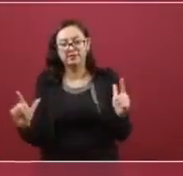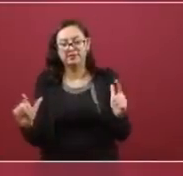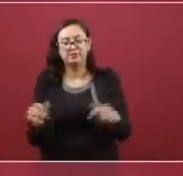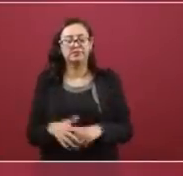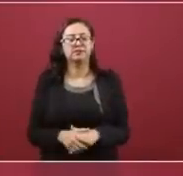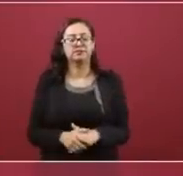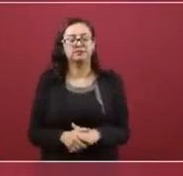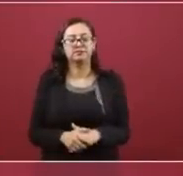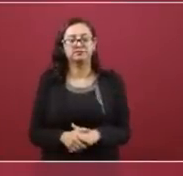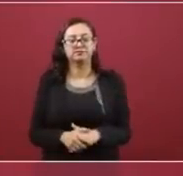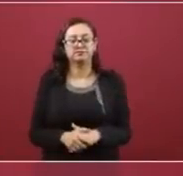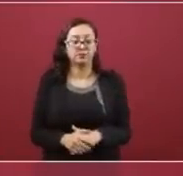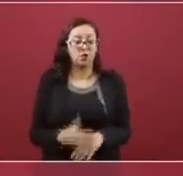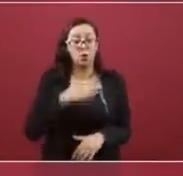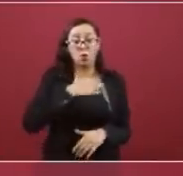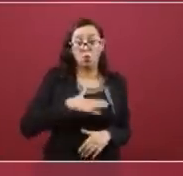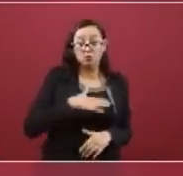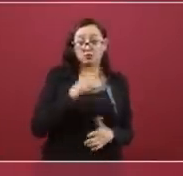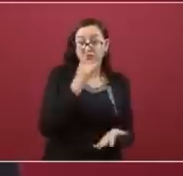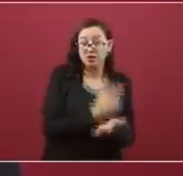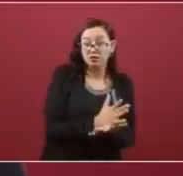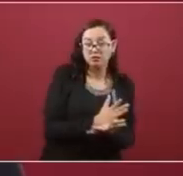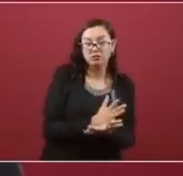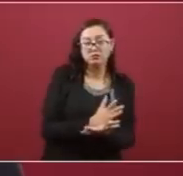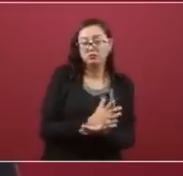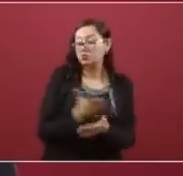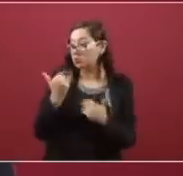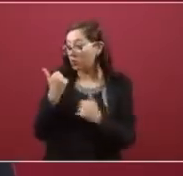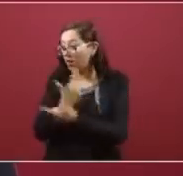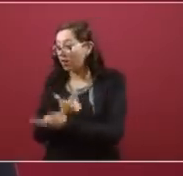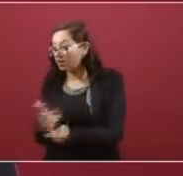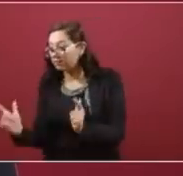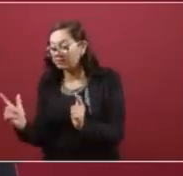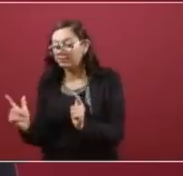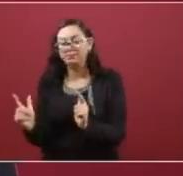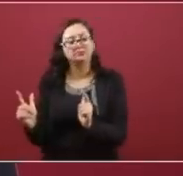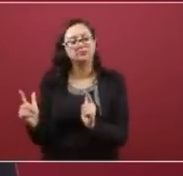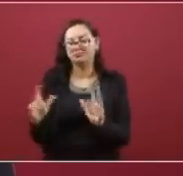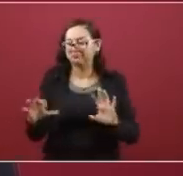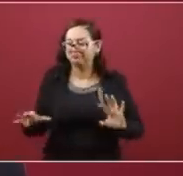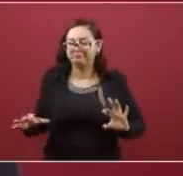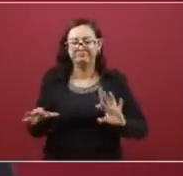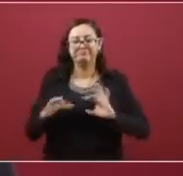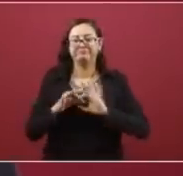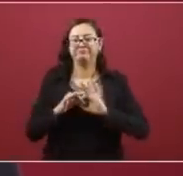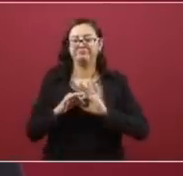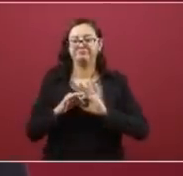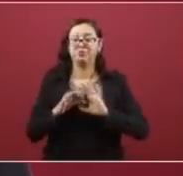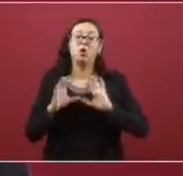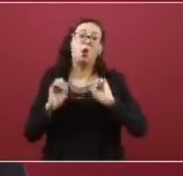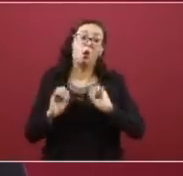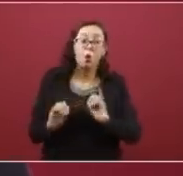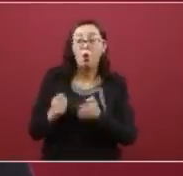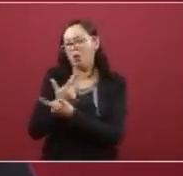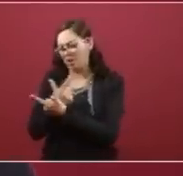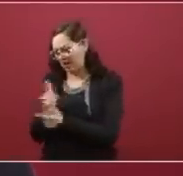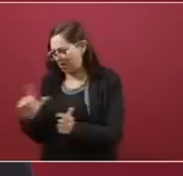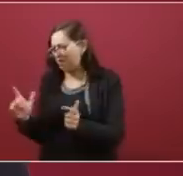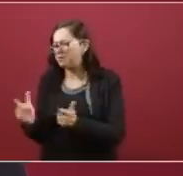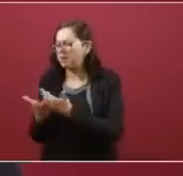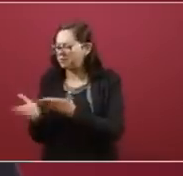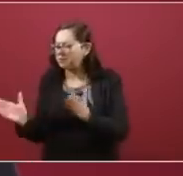No nada más justicia sin libertad o solo libertad